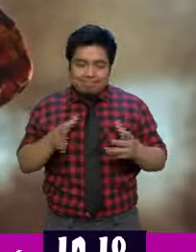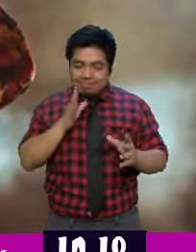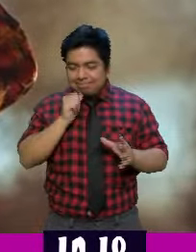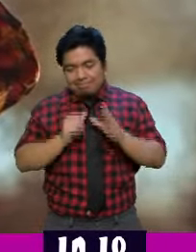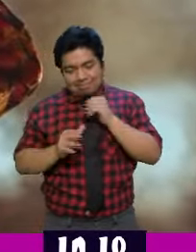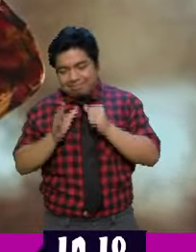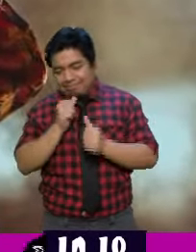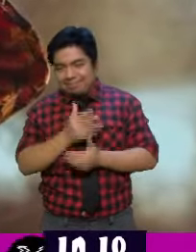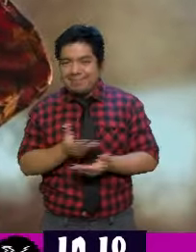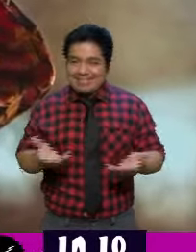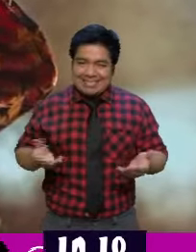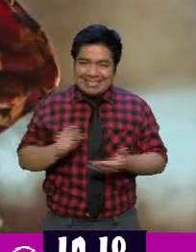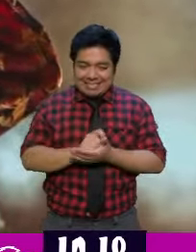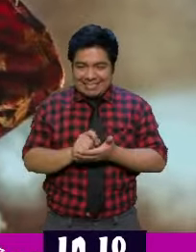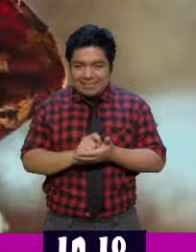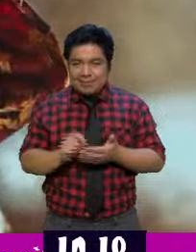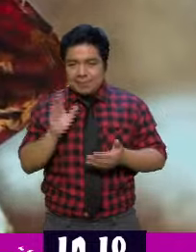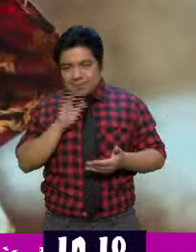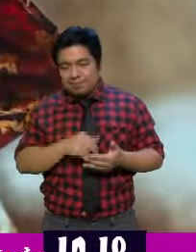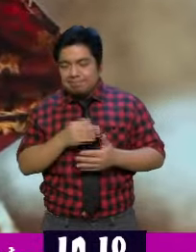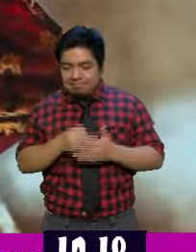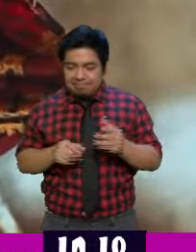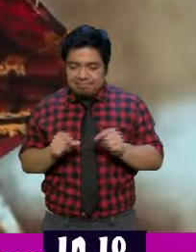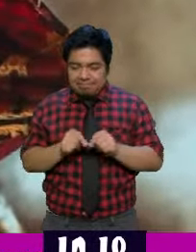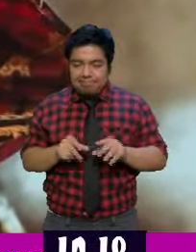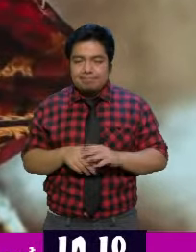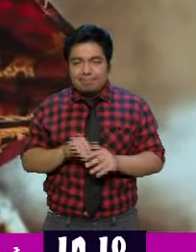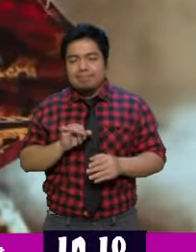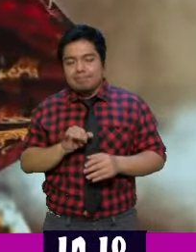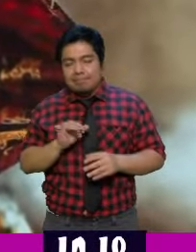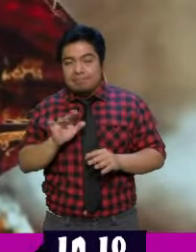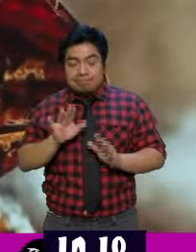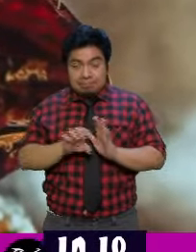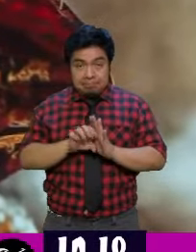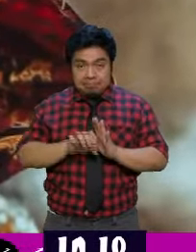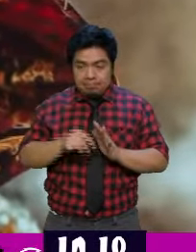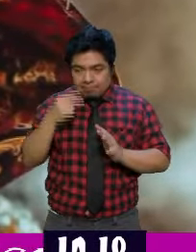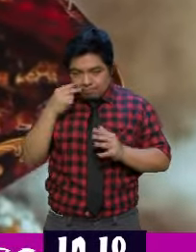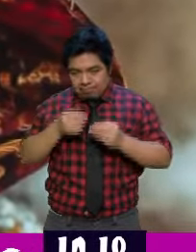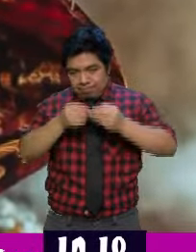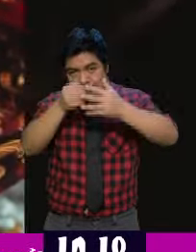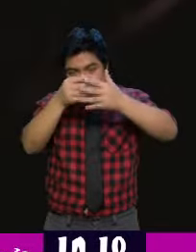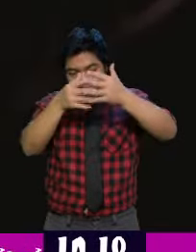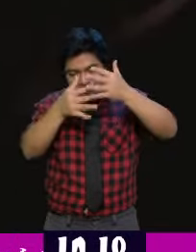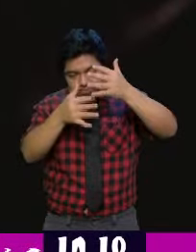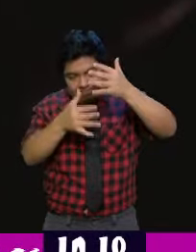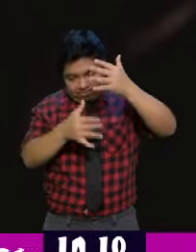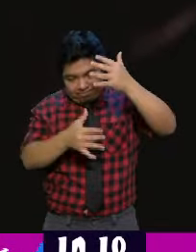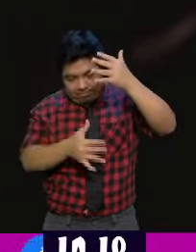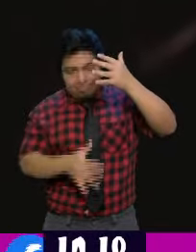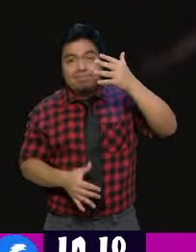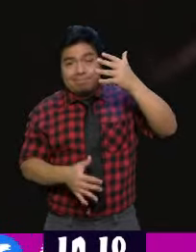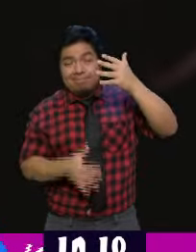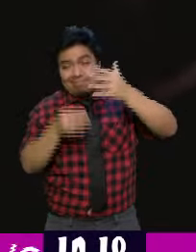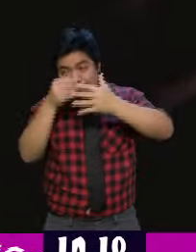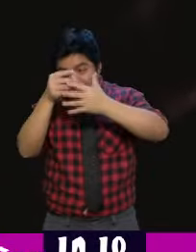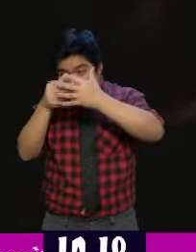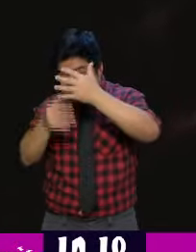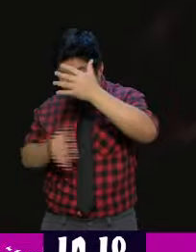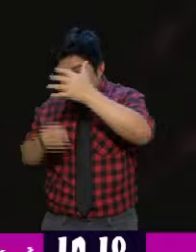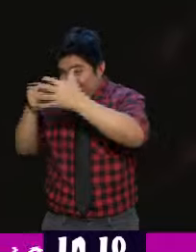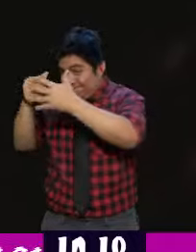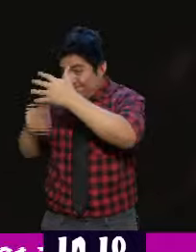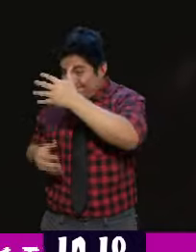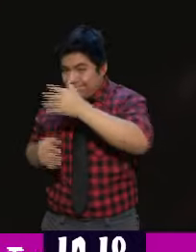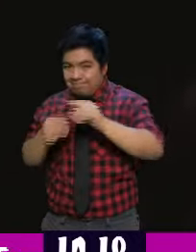poner. nos quedamos cortos. En realidad, si hubieras visto vos el bosquejo de los primeros temas que